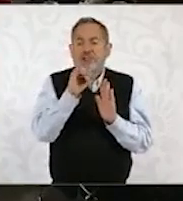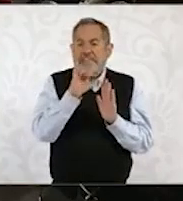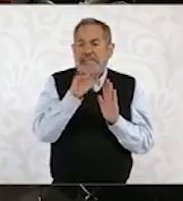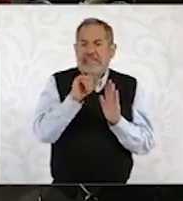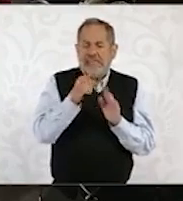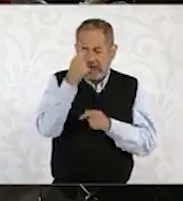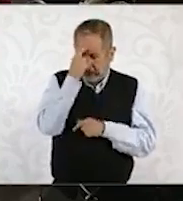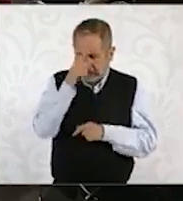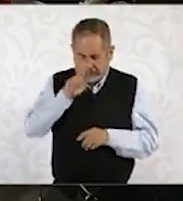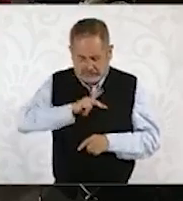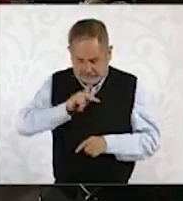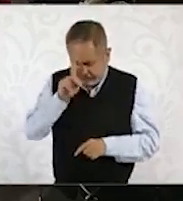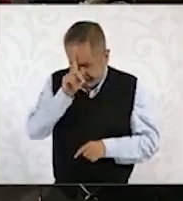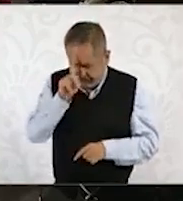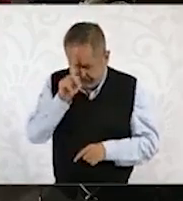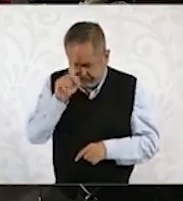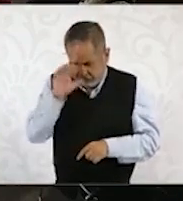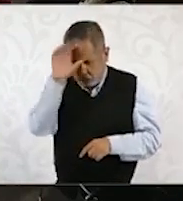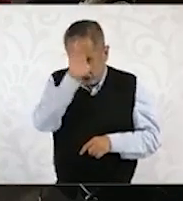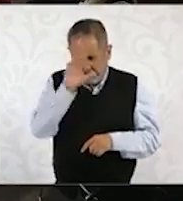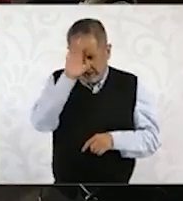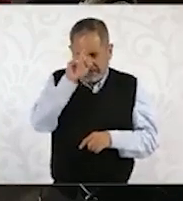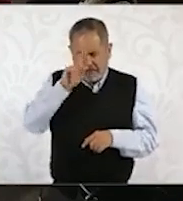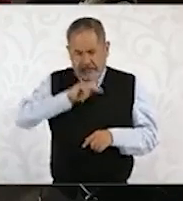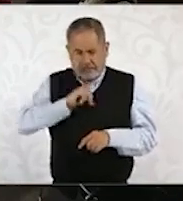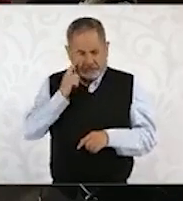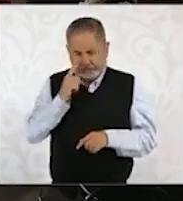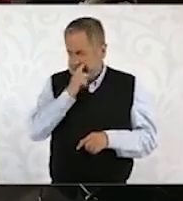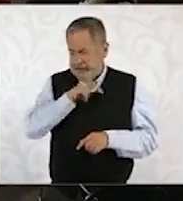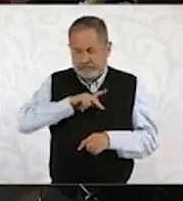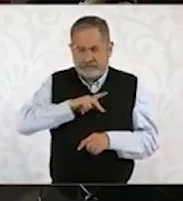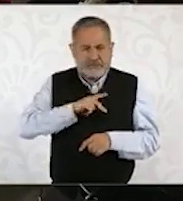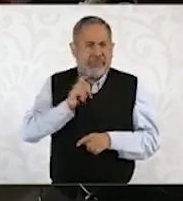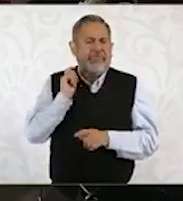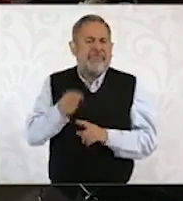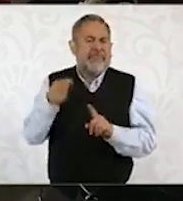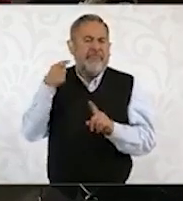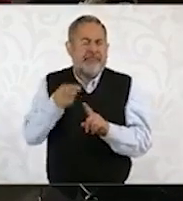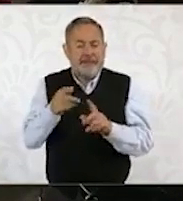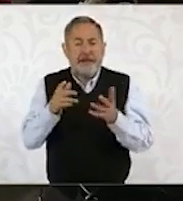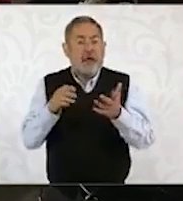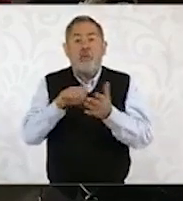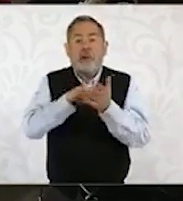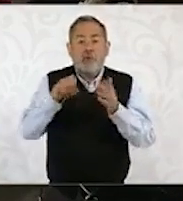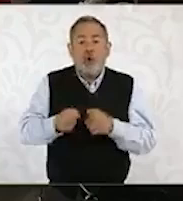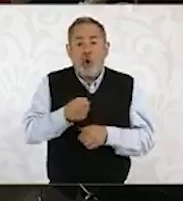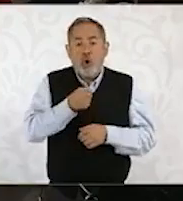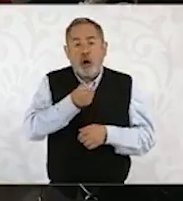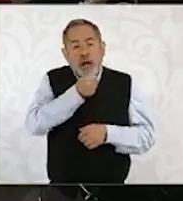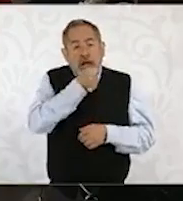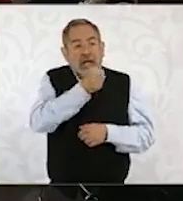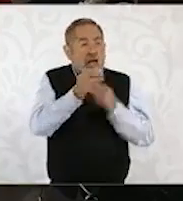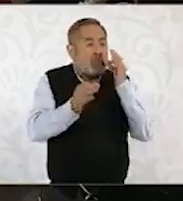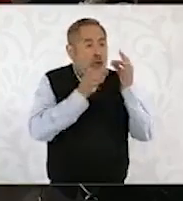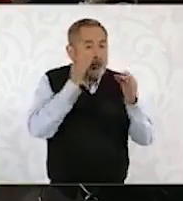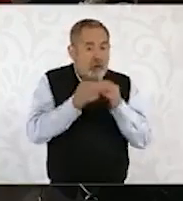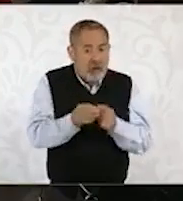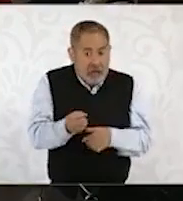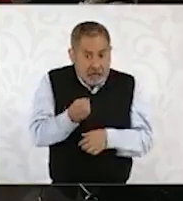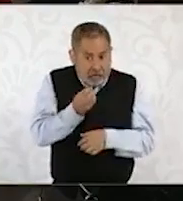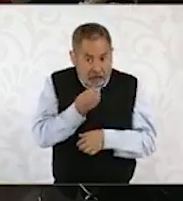de conciencia? Es un concepto que tiene que ver con que el reportero no esté